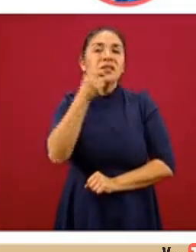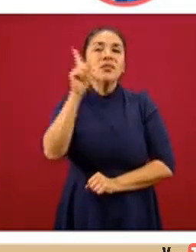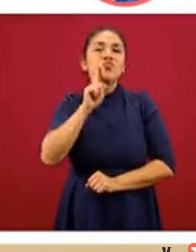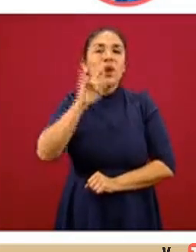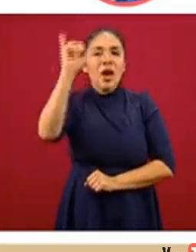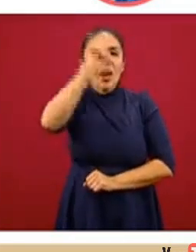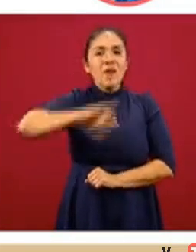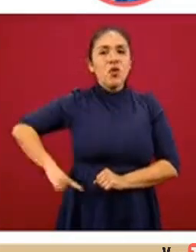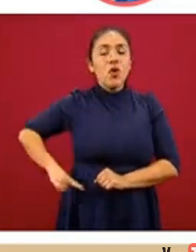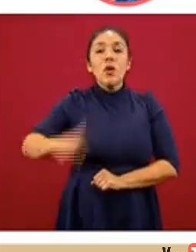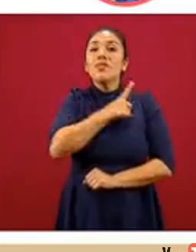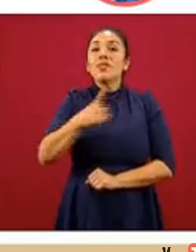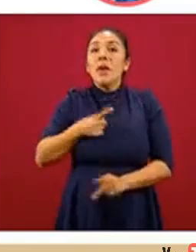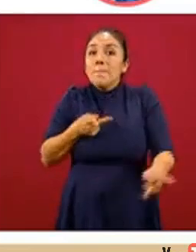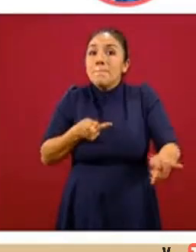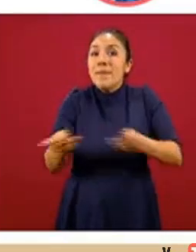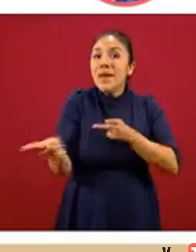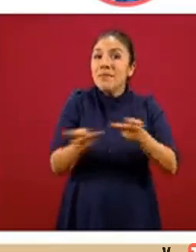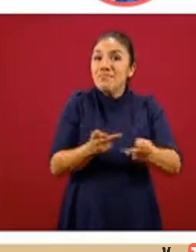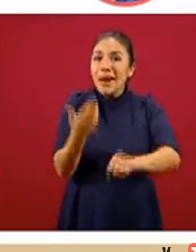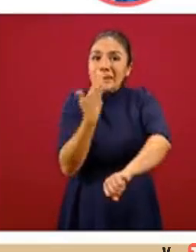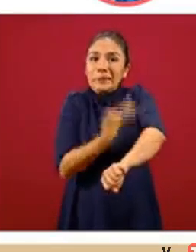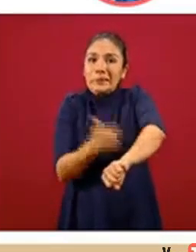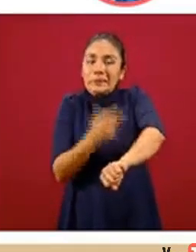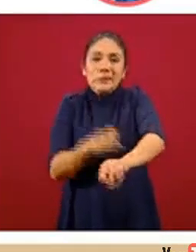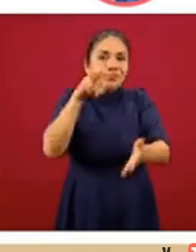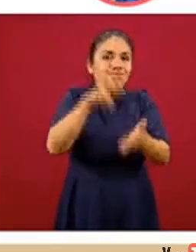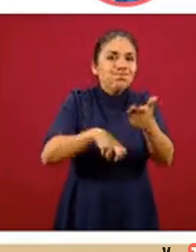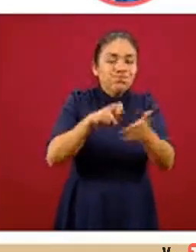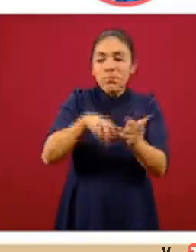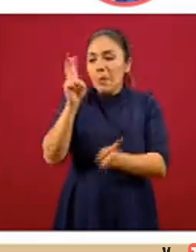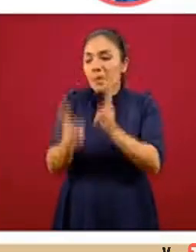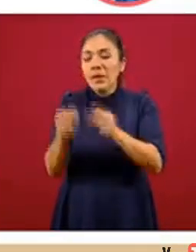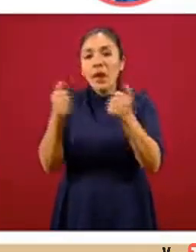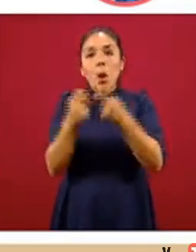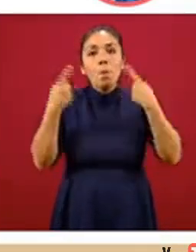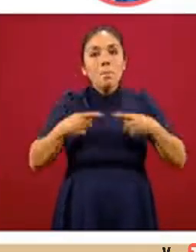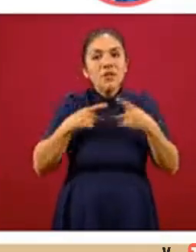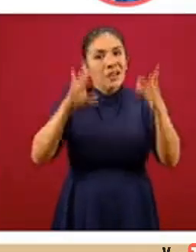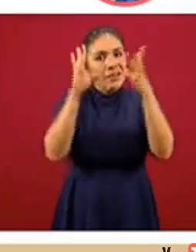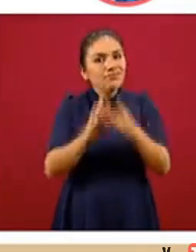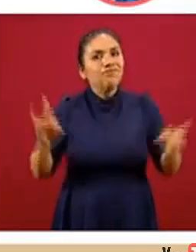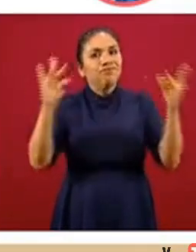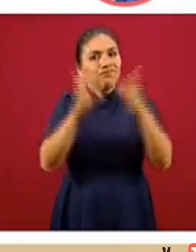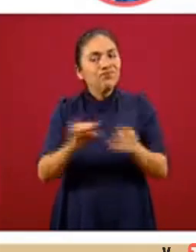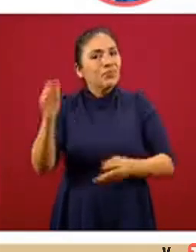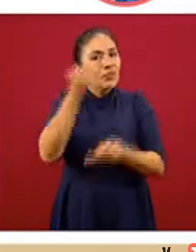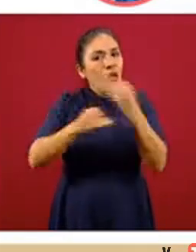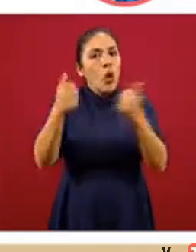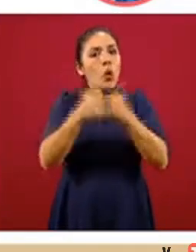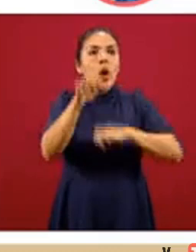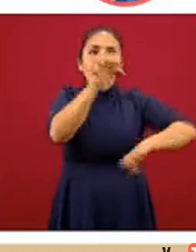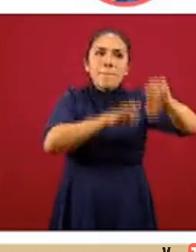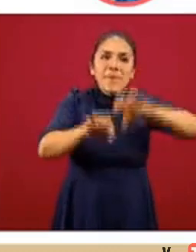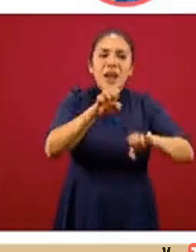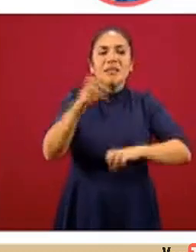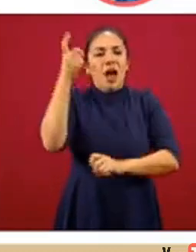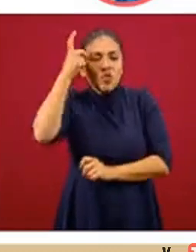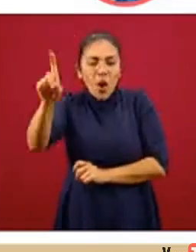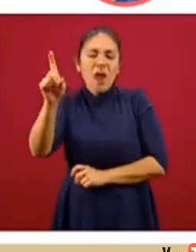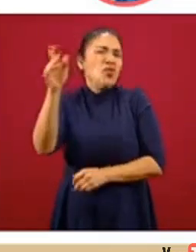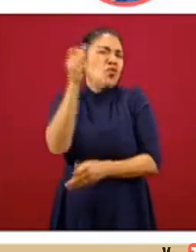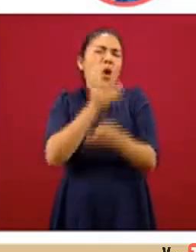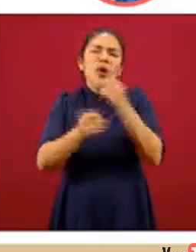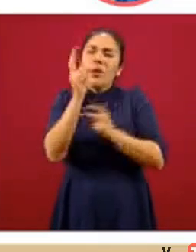que prepararnos, hay que ir haciendo ajustes, hay que hablar con la gente, hay que hablar con locatarios, hay que hablar con empresarios, hay que hablar con todos para